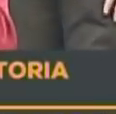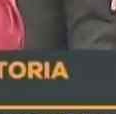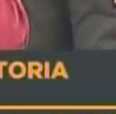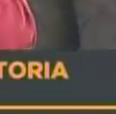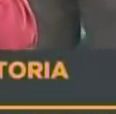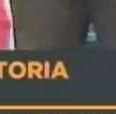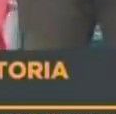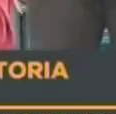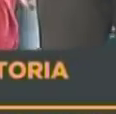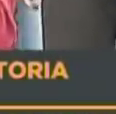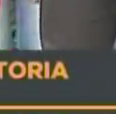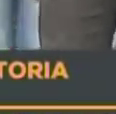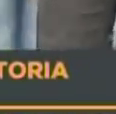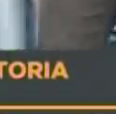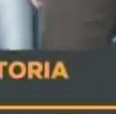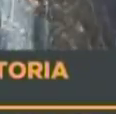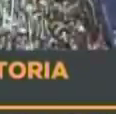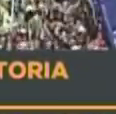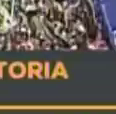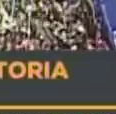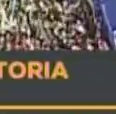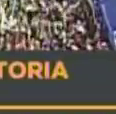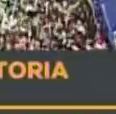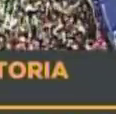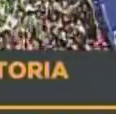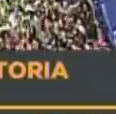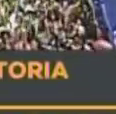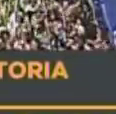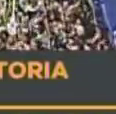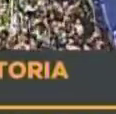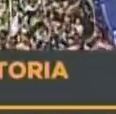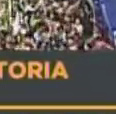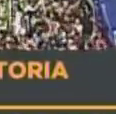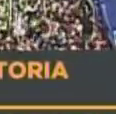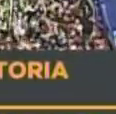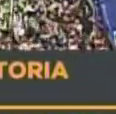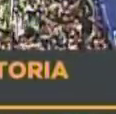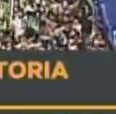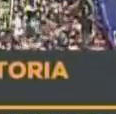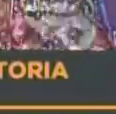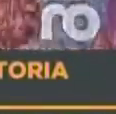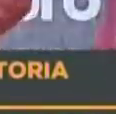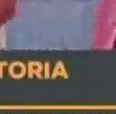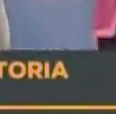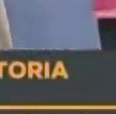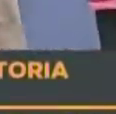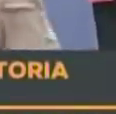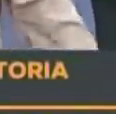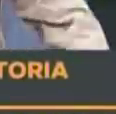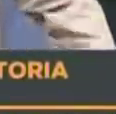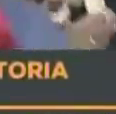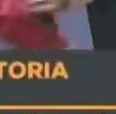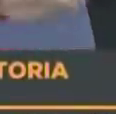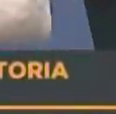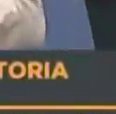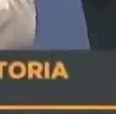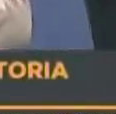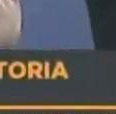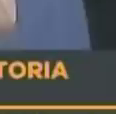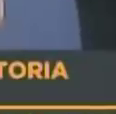Sube la mano, panita, baila el sombrero de trapita, porque vamos a ganar.